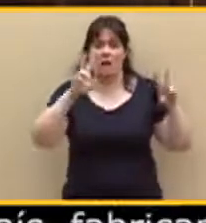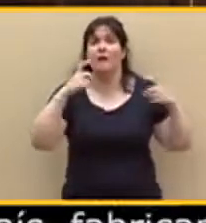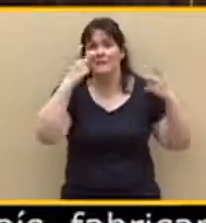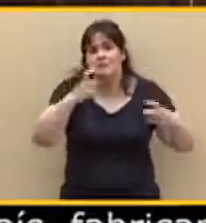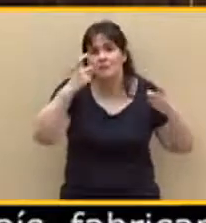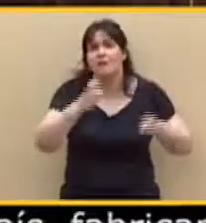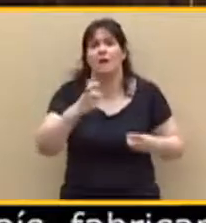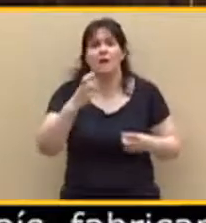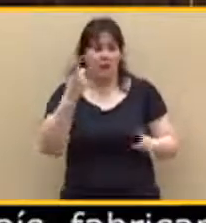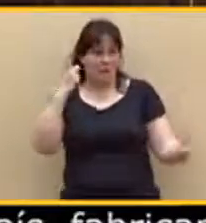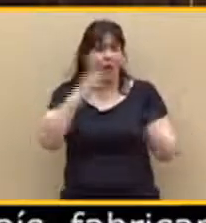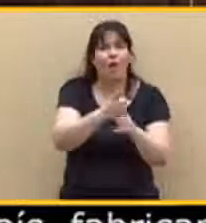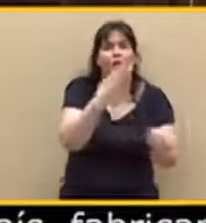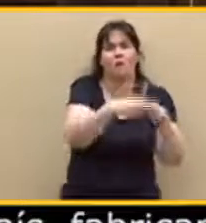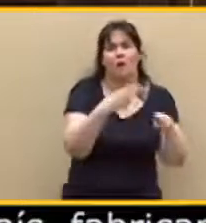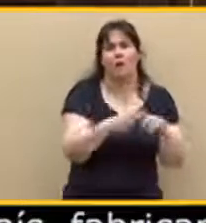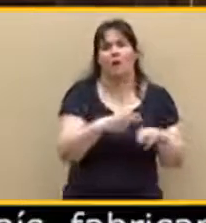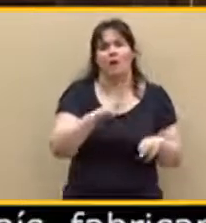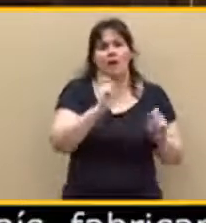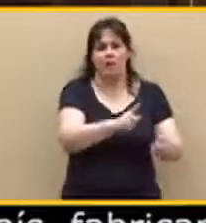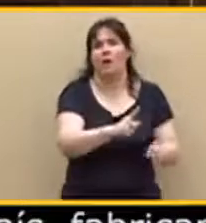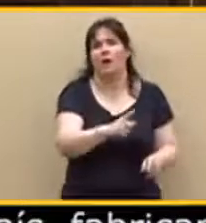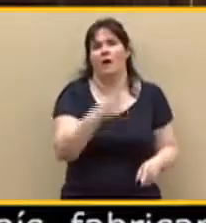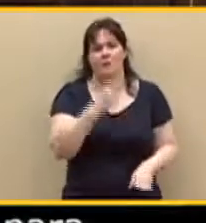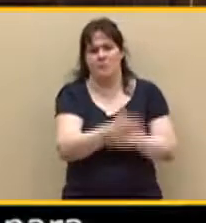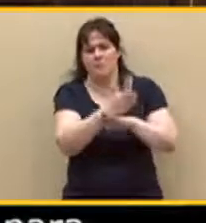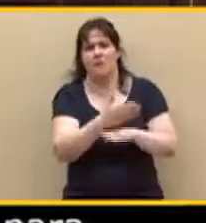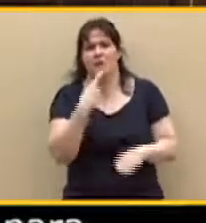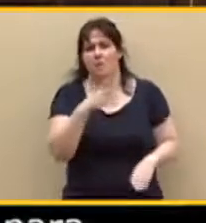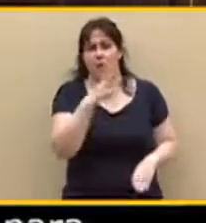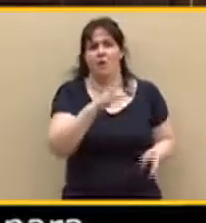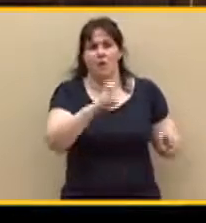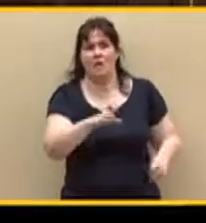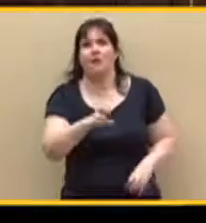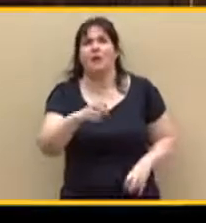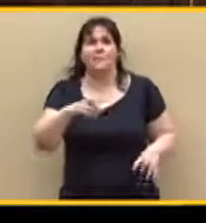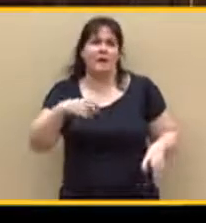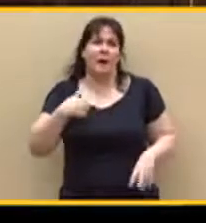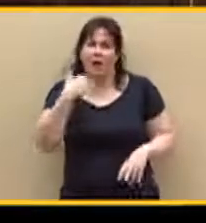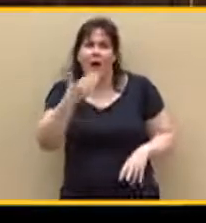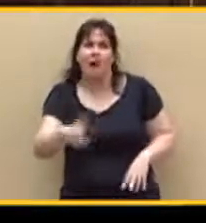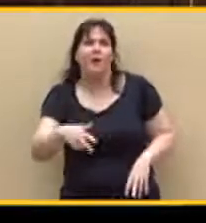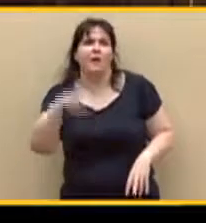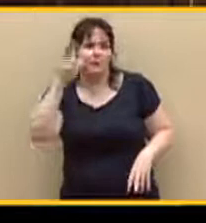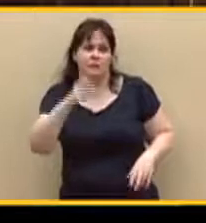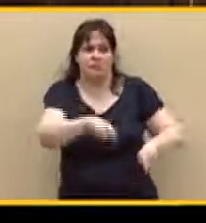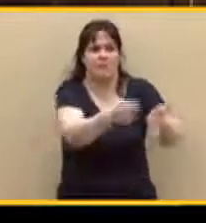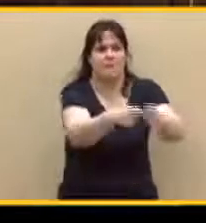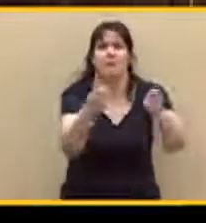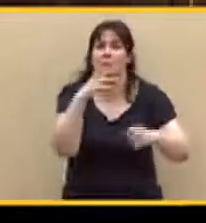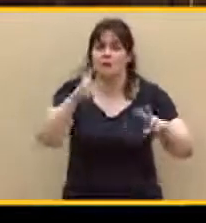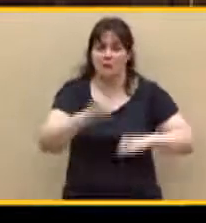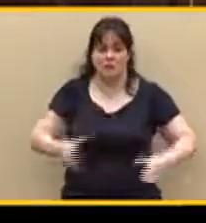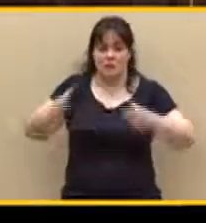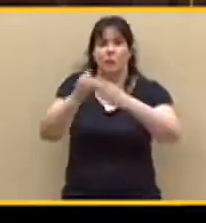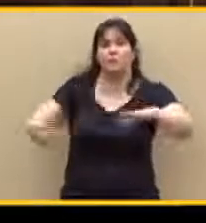Esa policía política podría haber estado formada por altos mandos de la cúpula judicial que habrían utilizado sus posiciones de